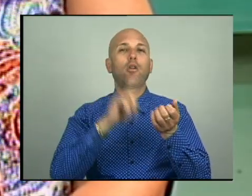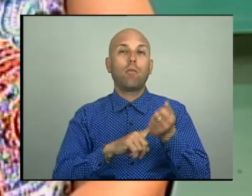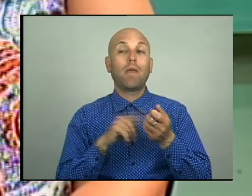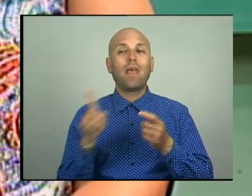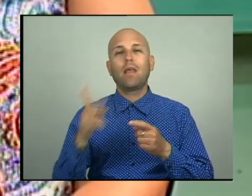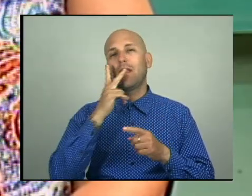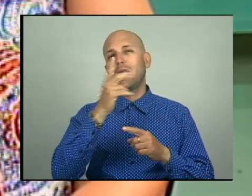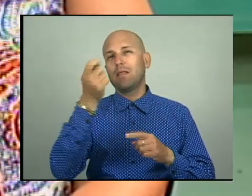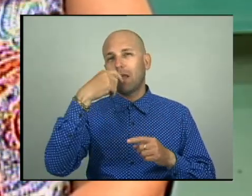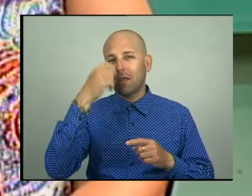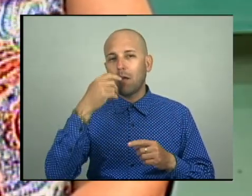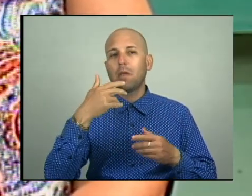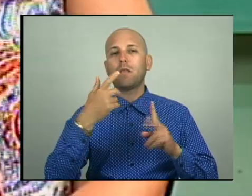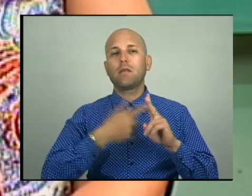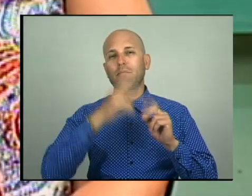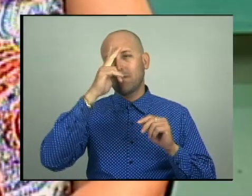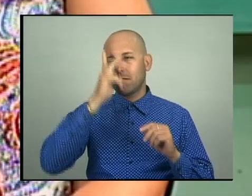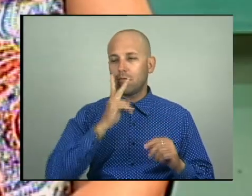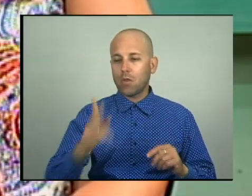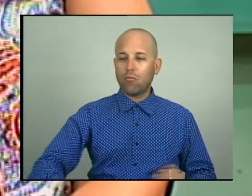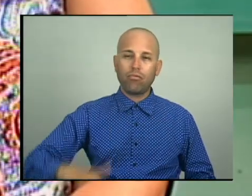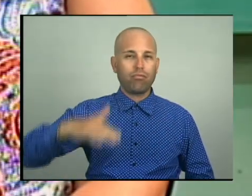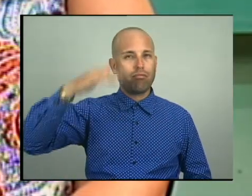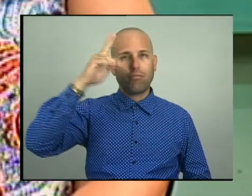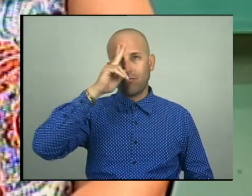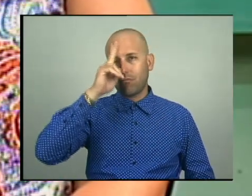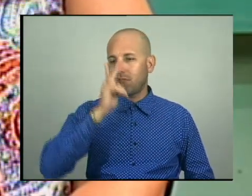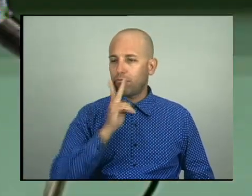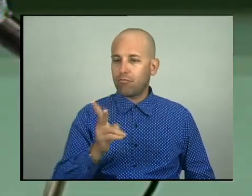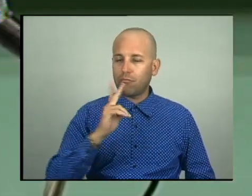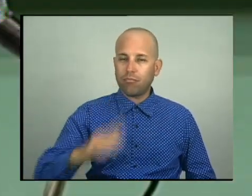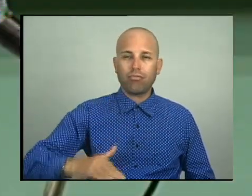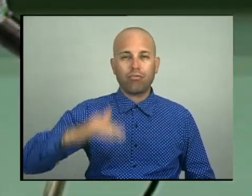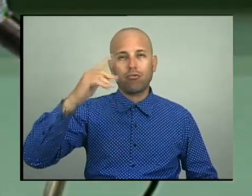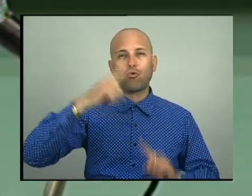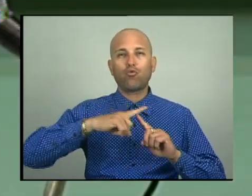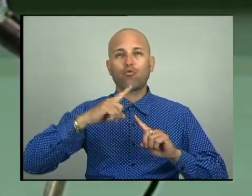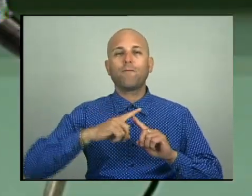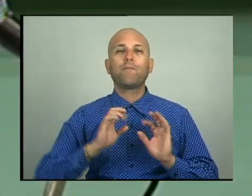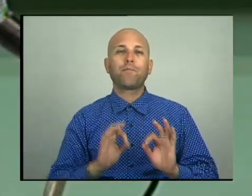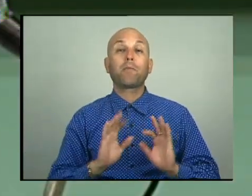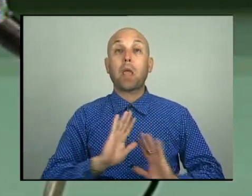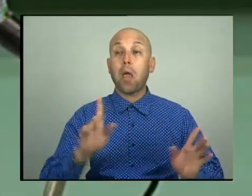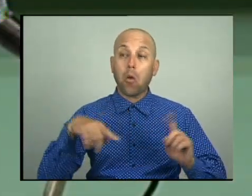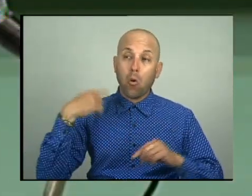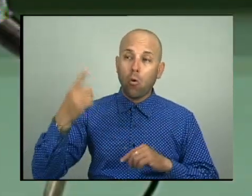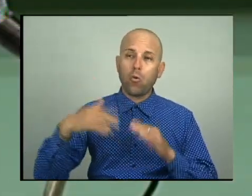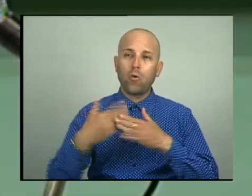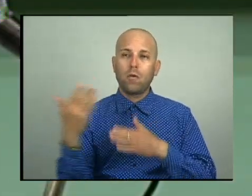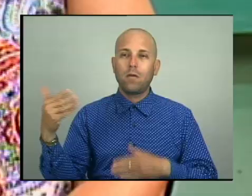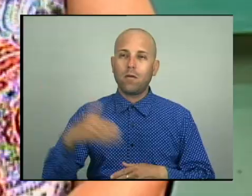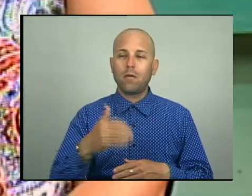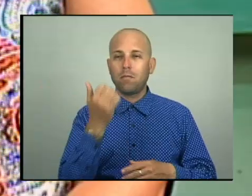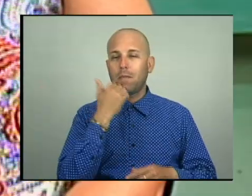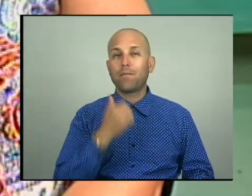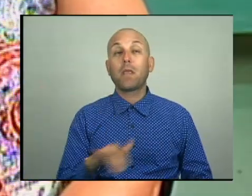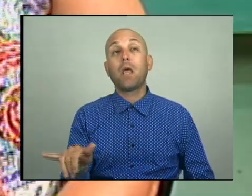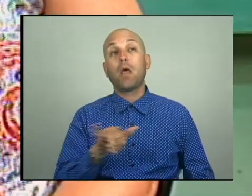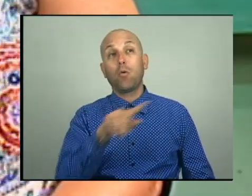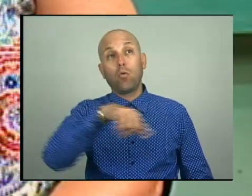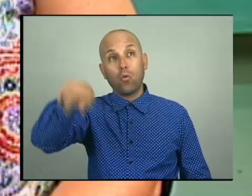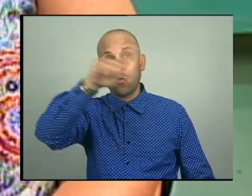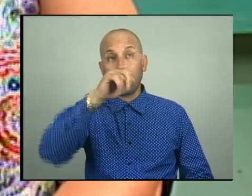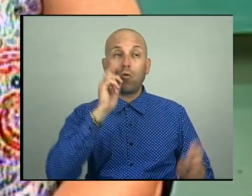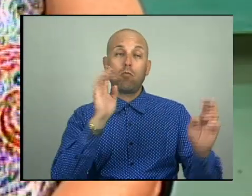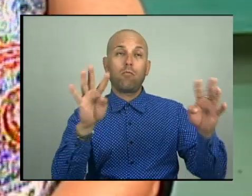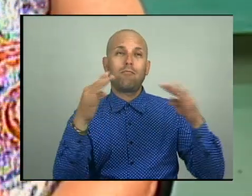seguimiento durante toda su vida. Lo esperamos en otra oportunidad. Muchas gracias. Igual que a ustedes,